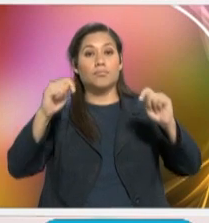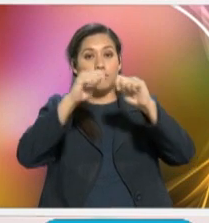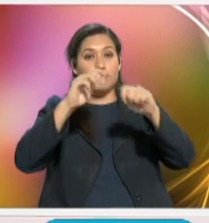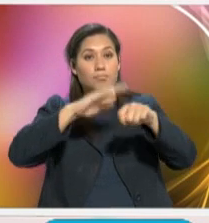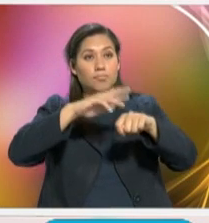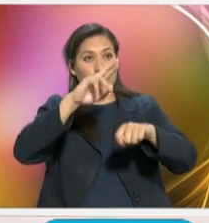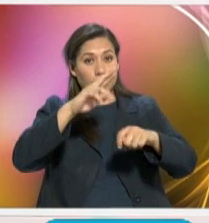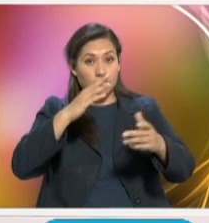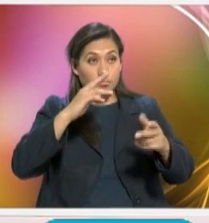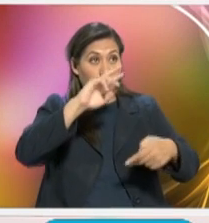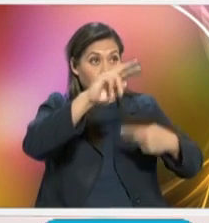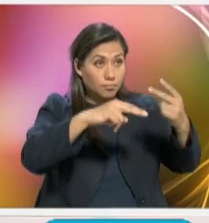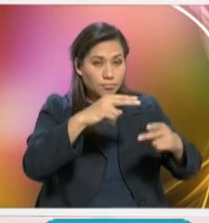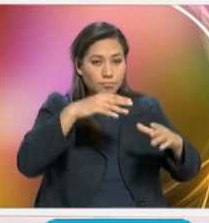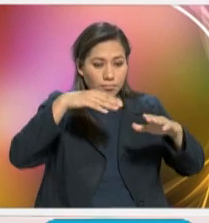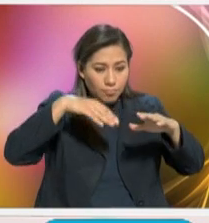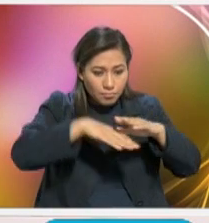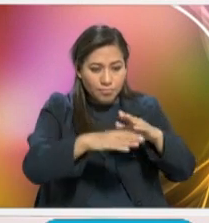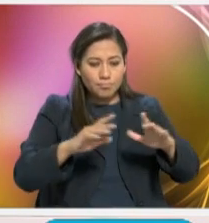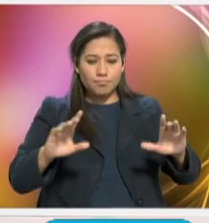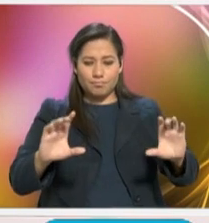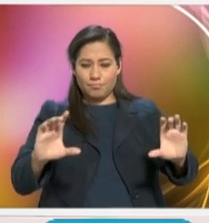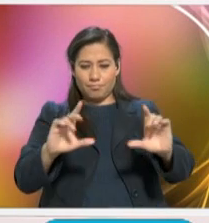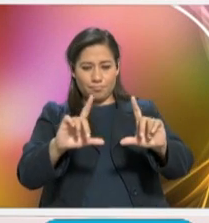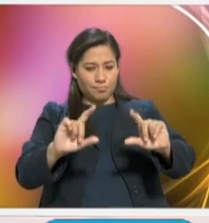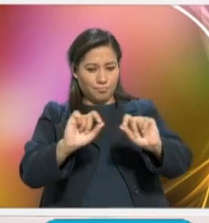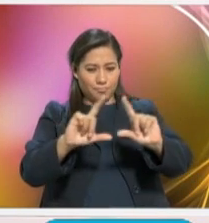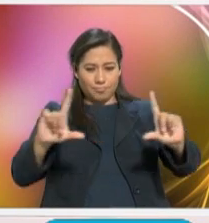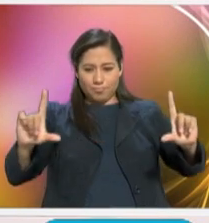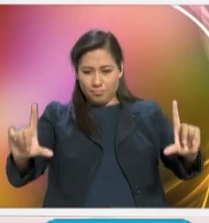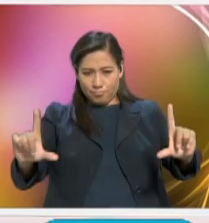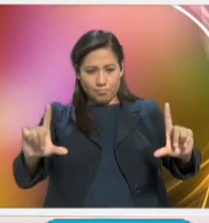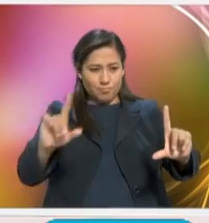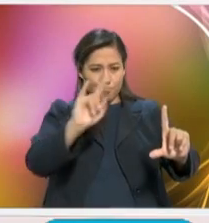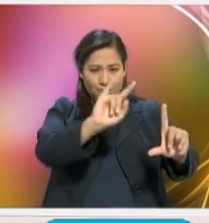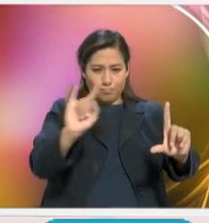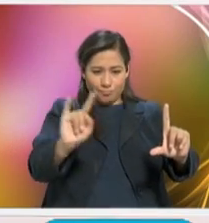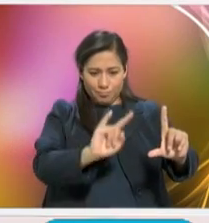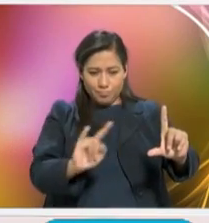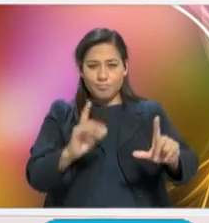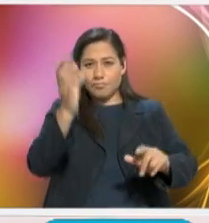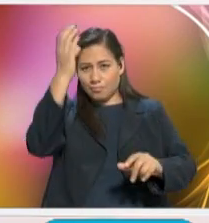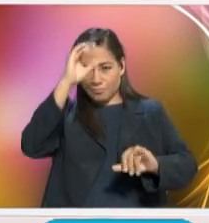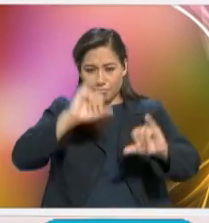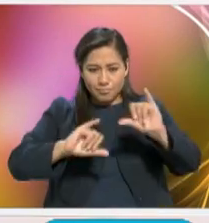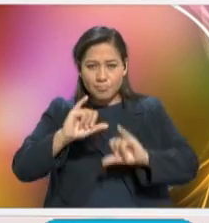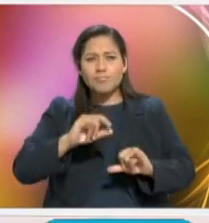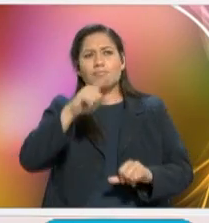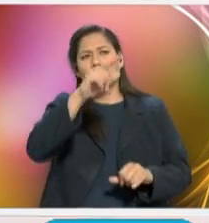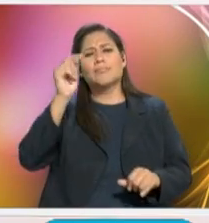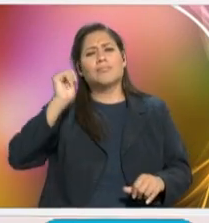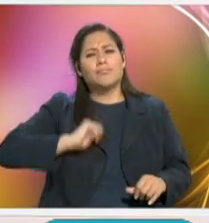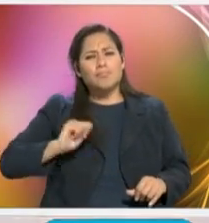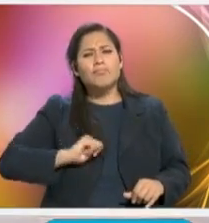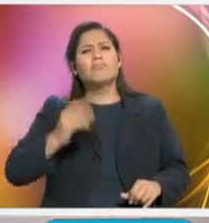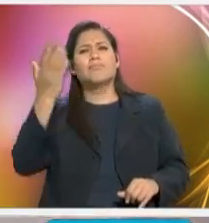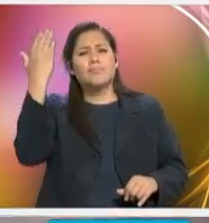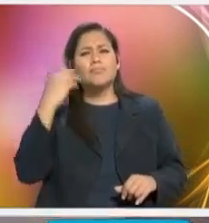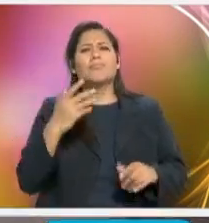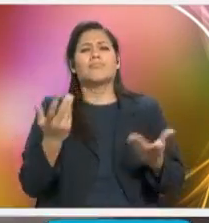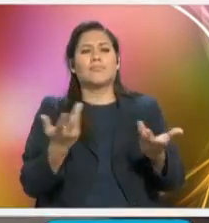ver el espacio, el museo, como desde otra óptica, ¿no? Desde la ciencia, conocer qué hacían los antepasados